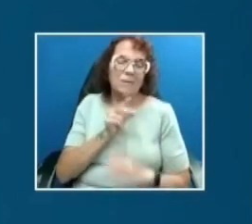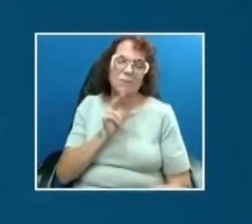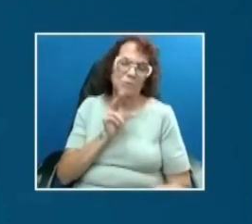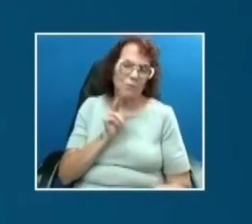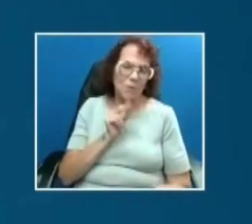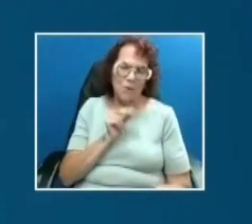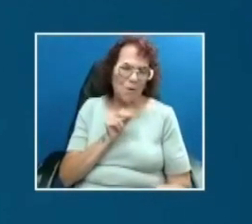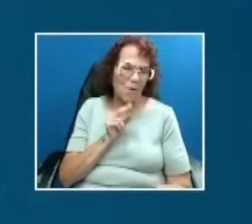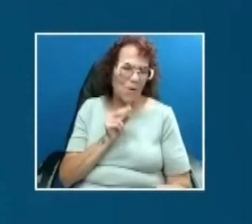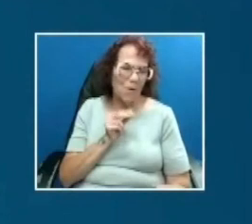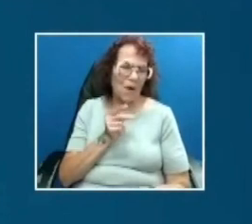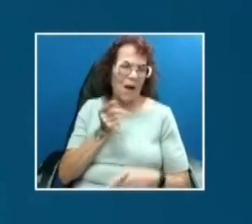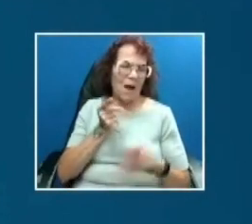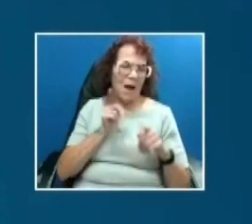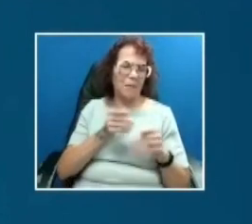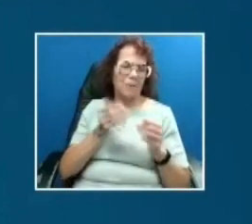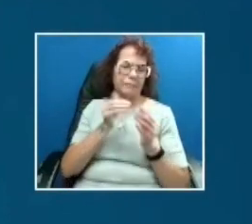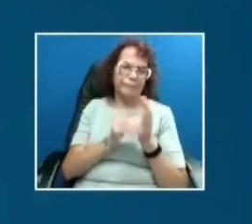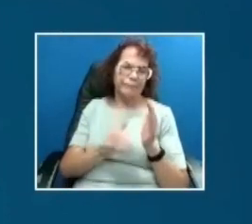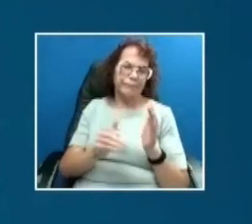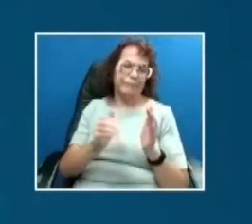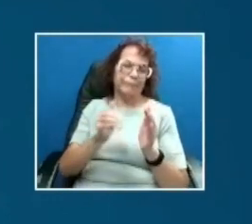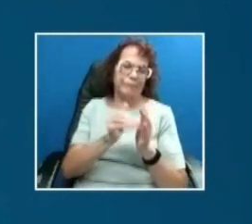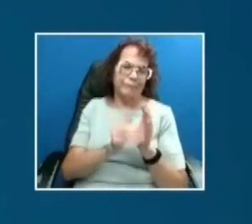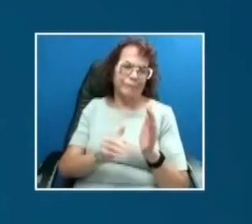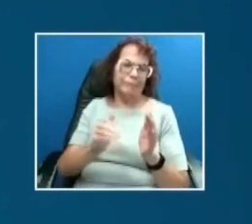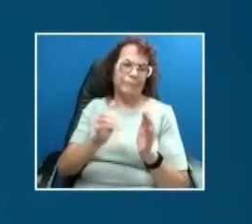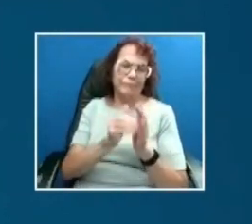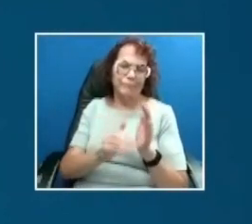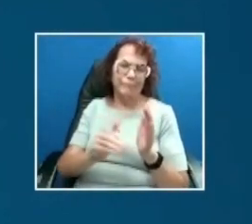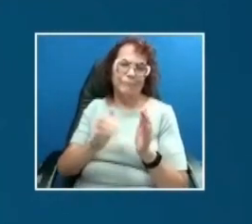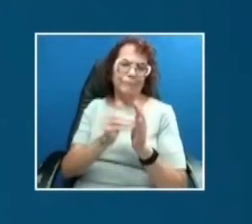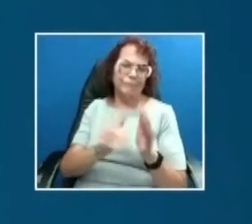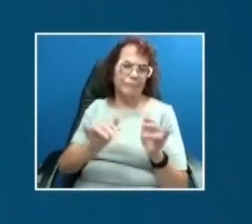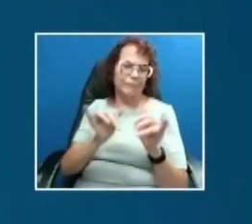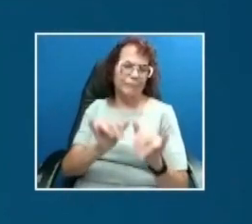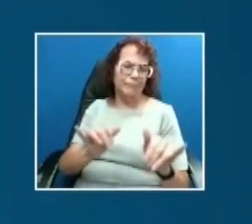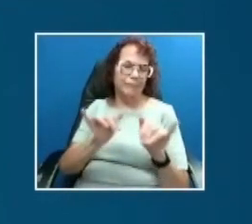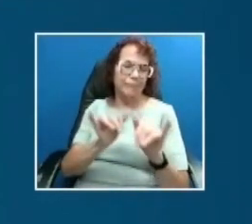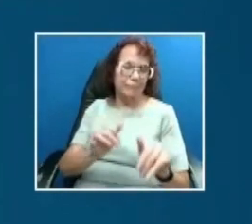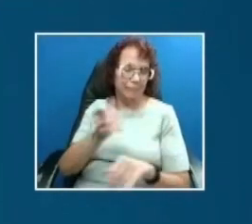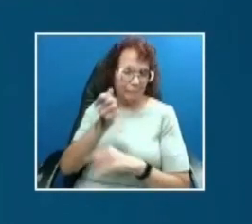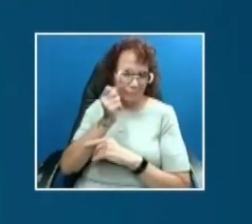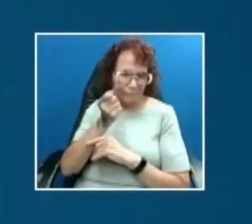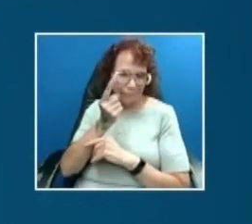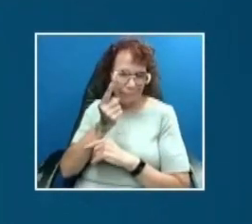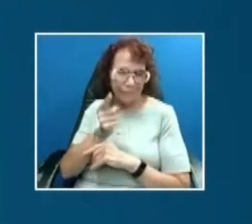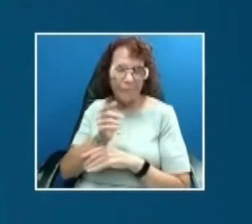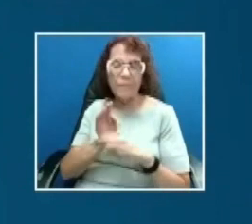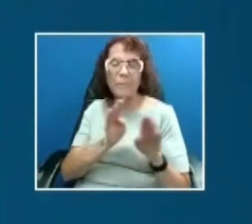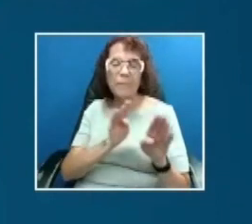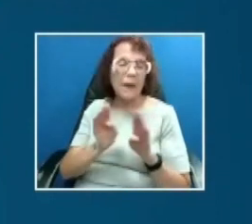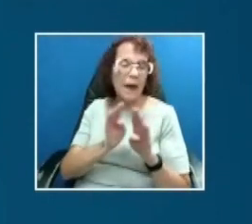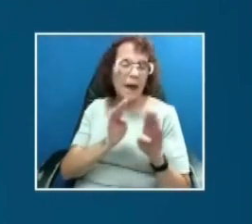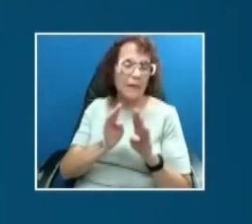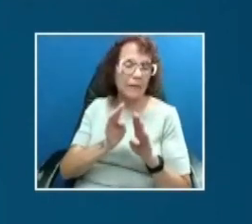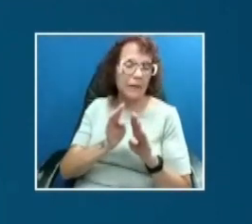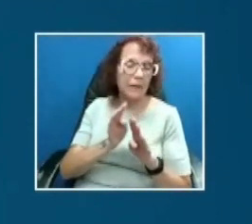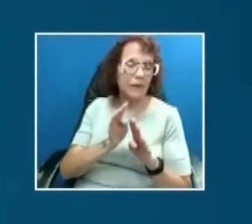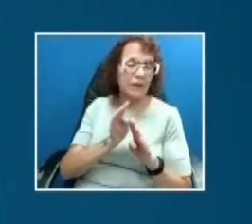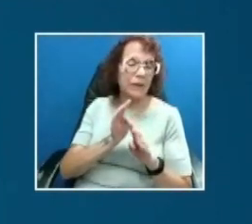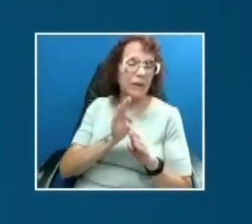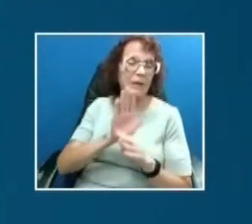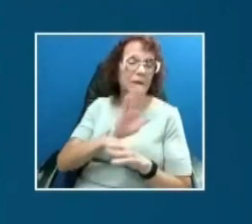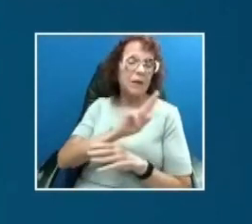patrón de comportamiento de acoso sexual del gobernador no se limitó a los miembros de su propio personal, sino que se extendió a otros empleados estatales, incluida una